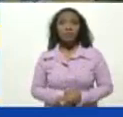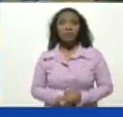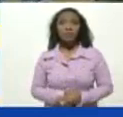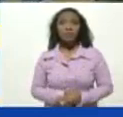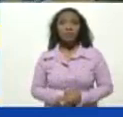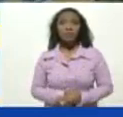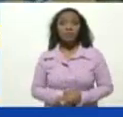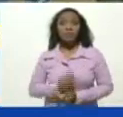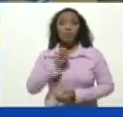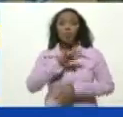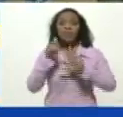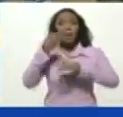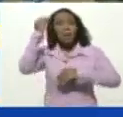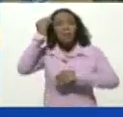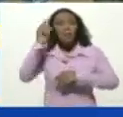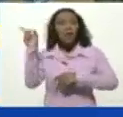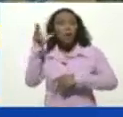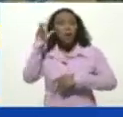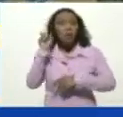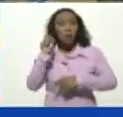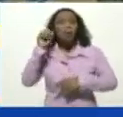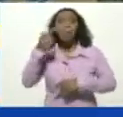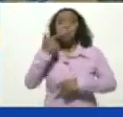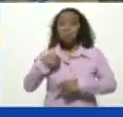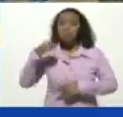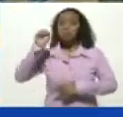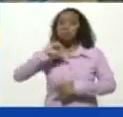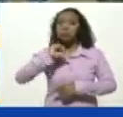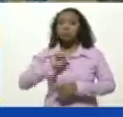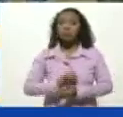Creo haber escuchado, me dicen que sí.